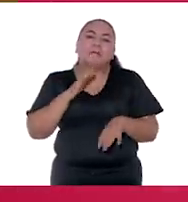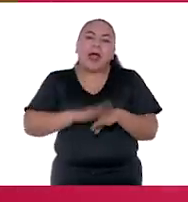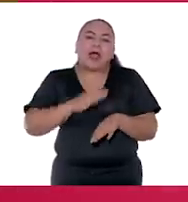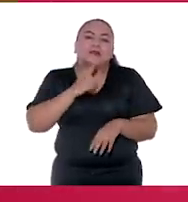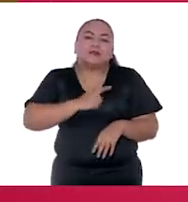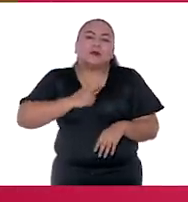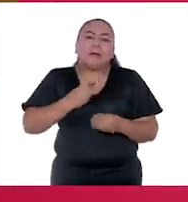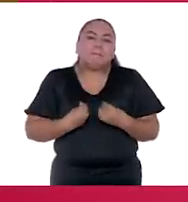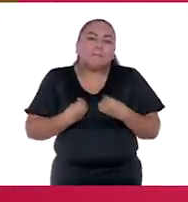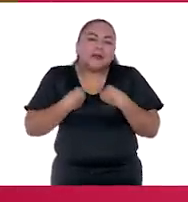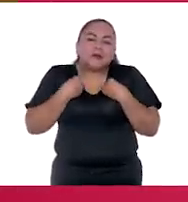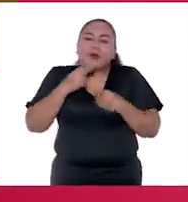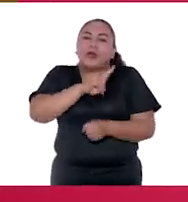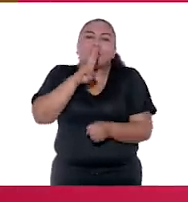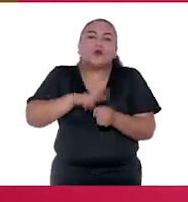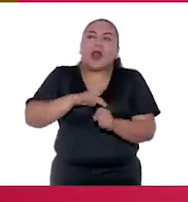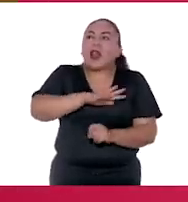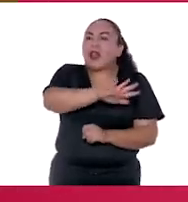hábitat natural.